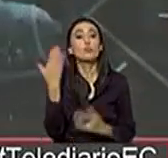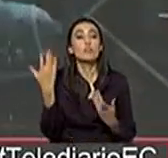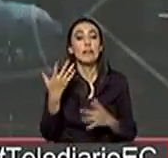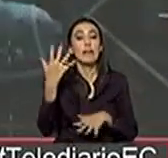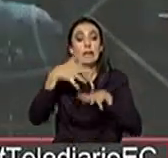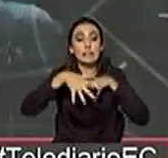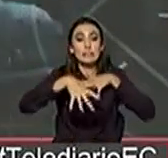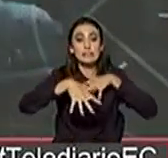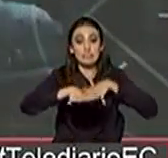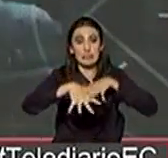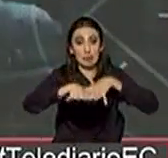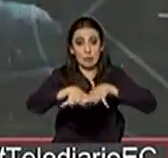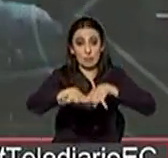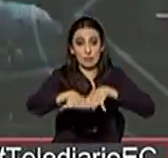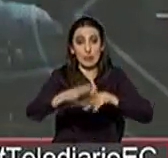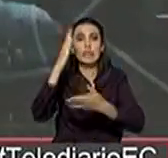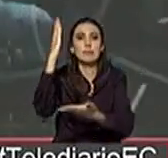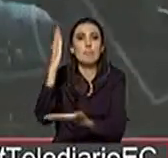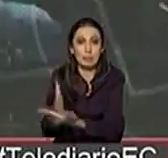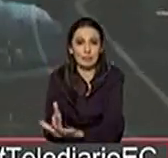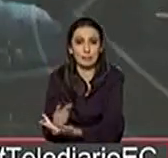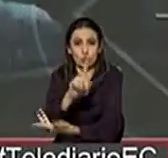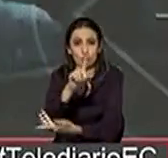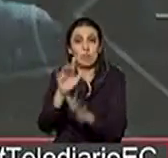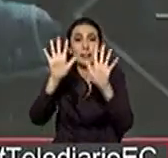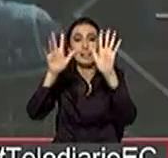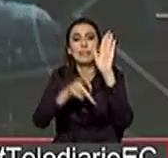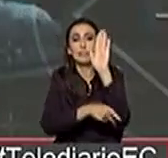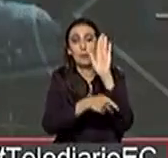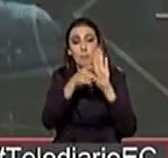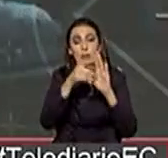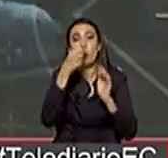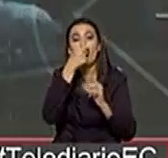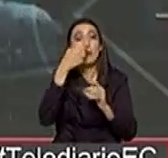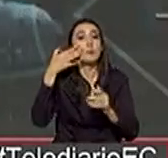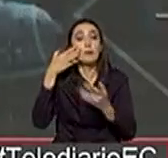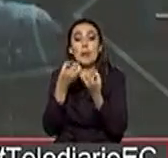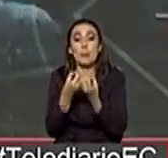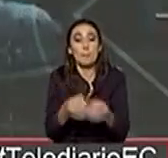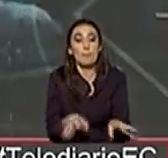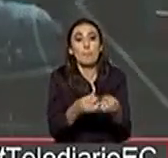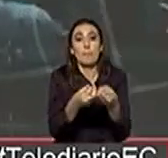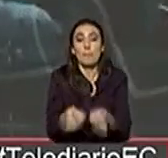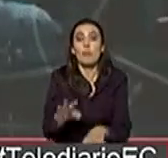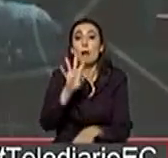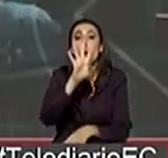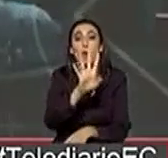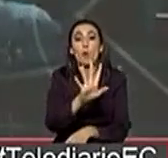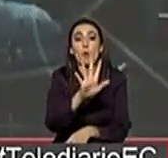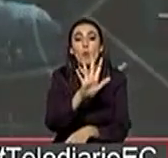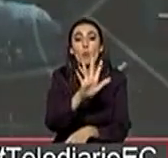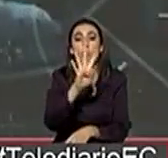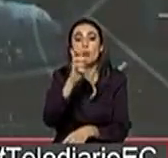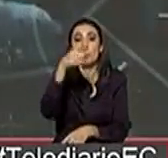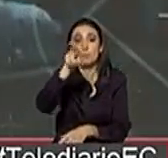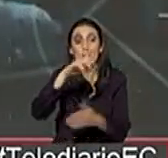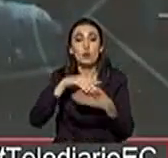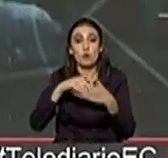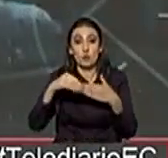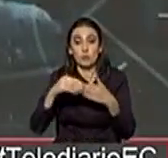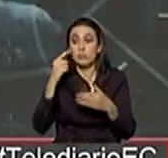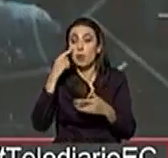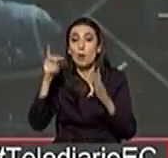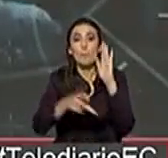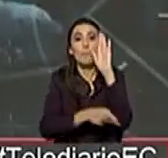manifestaciones se paralizaron diez campos petroleros en la amazonía ecuatoriana con pérdidas que superan los 54 millones de dólares según